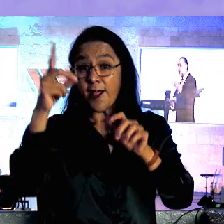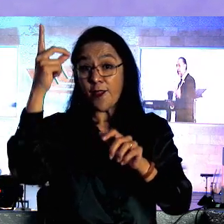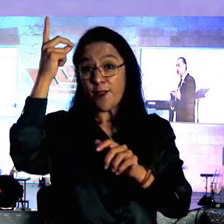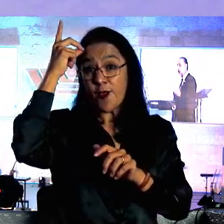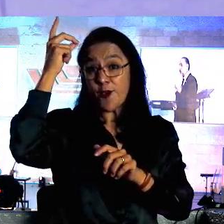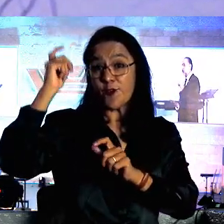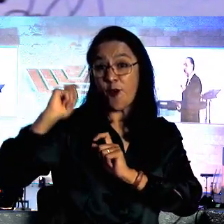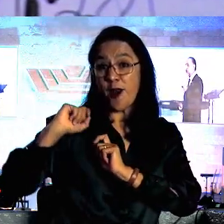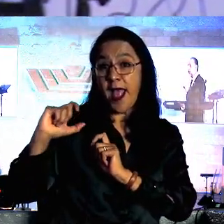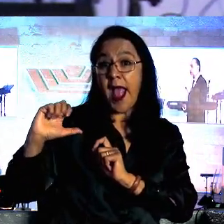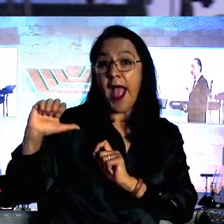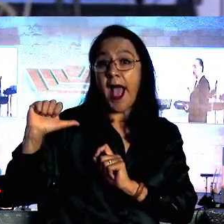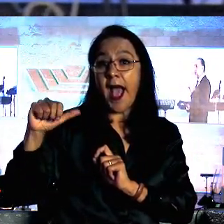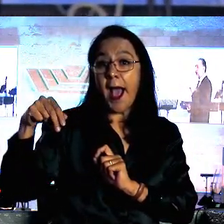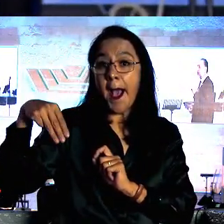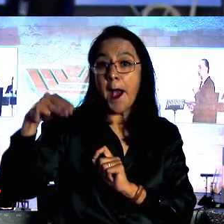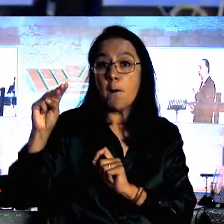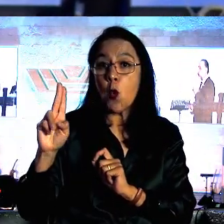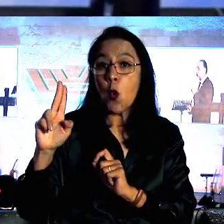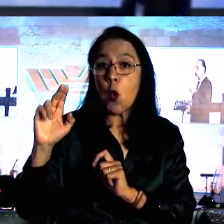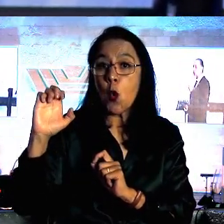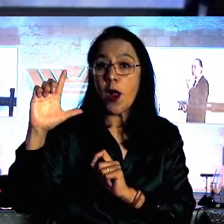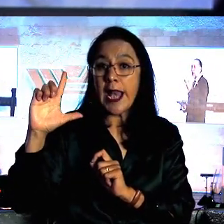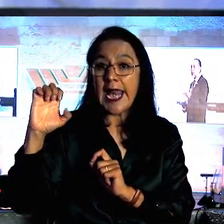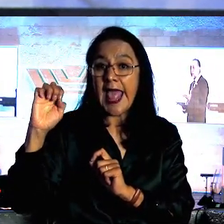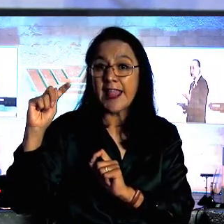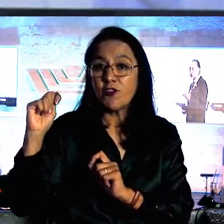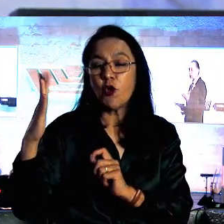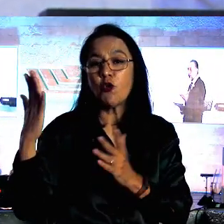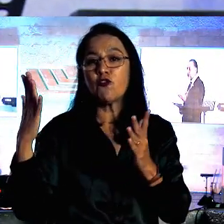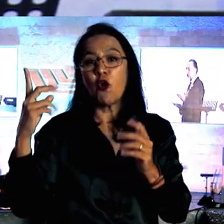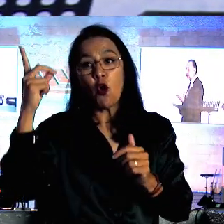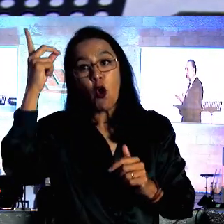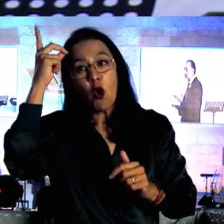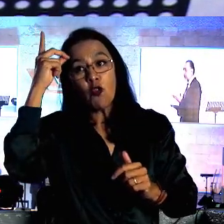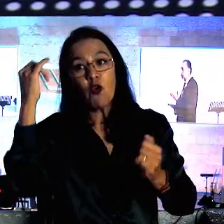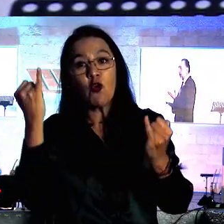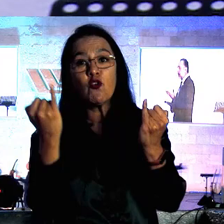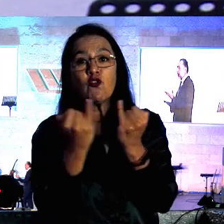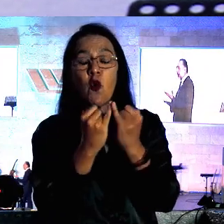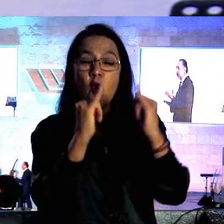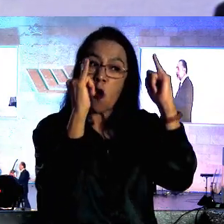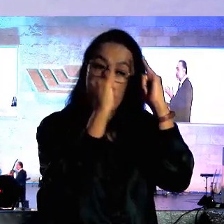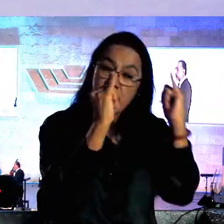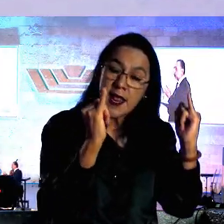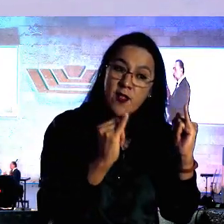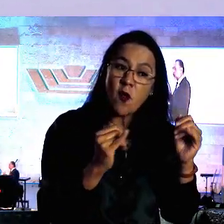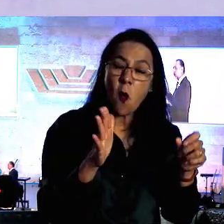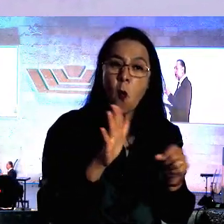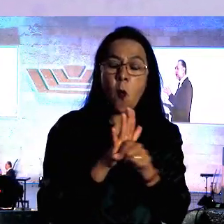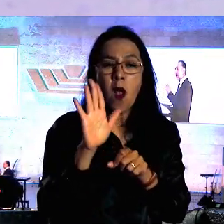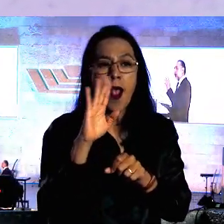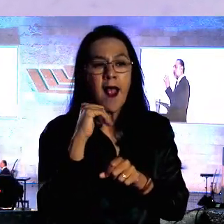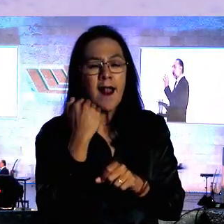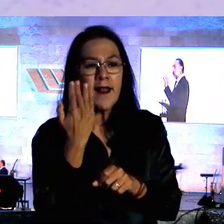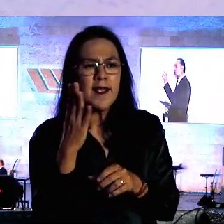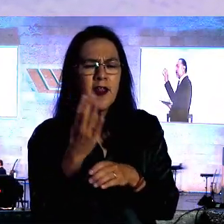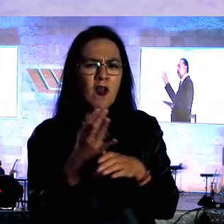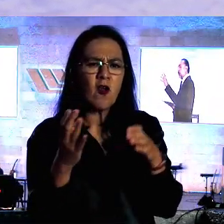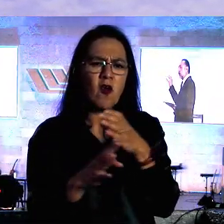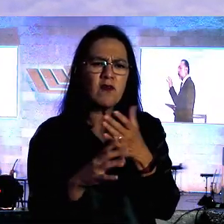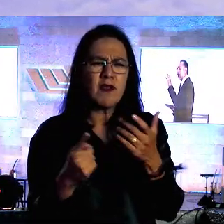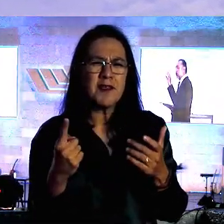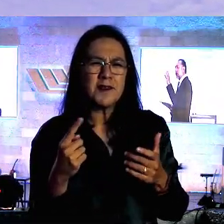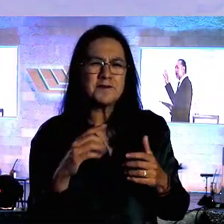con ídolos de Dios con cualquier otra cosa la gente dice bueno esto es cristiano pues le puedo